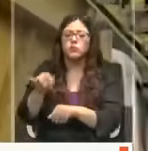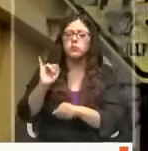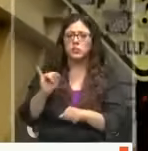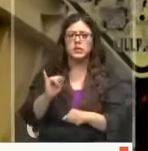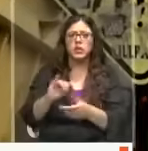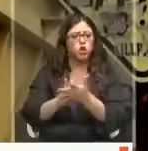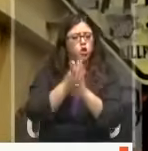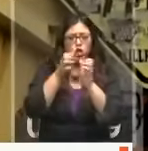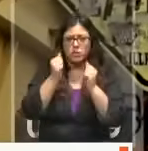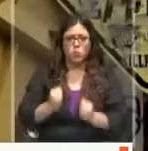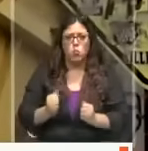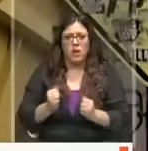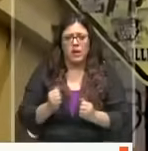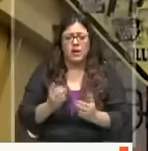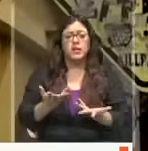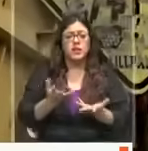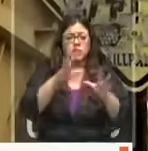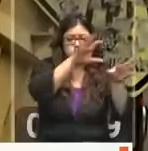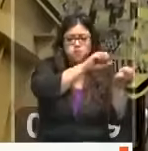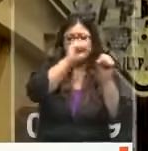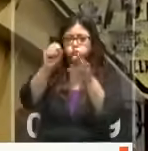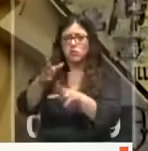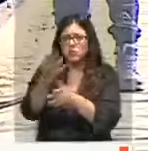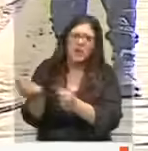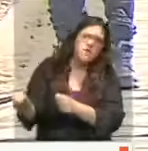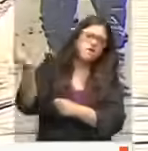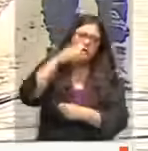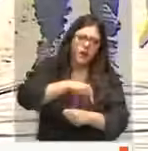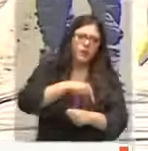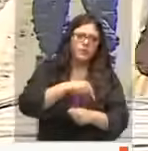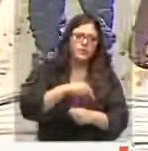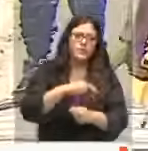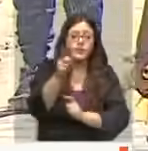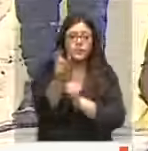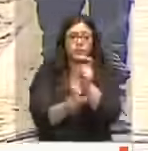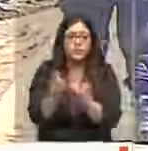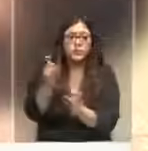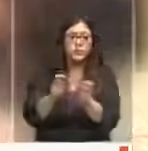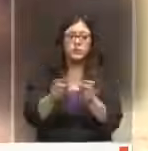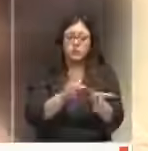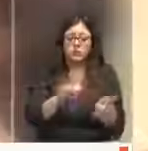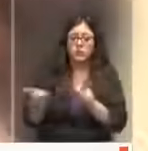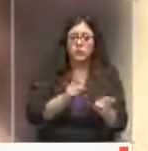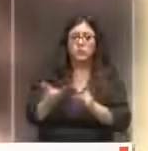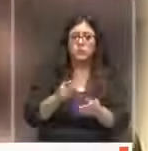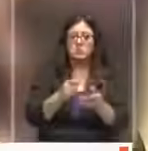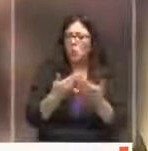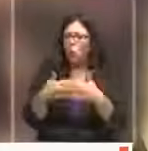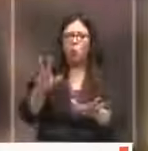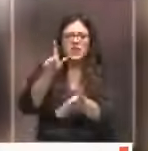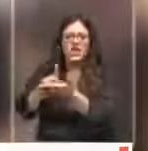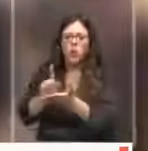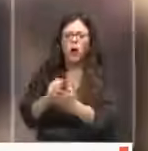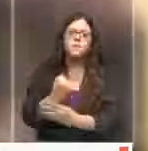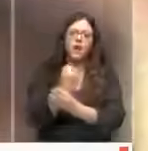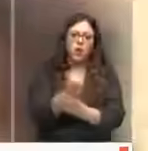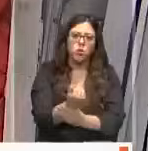todo lo que se pueda ir a botar y después volver a buscar más. Personas que se organizan y parten desde donde estén con tal de